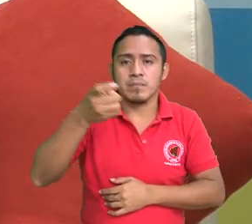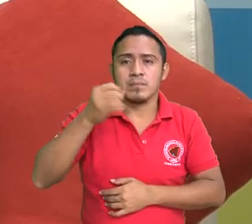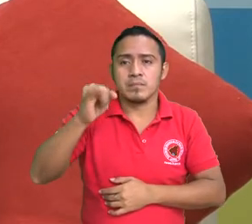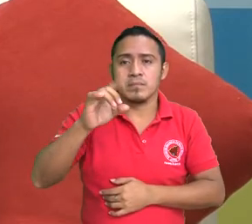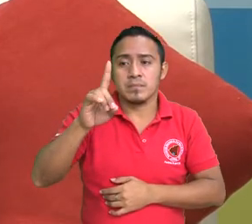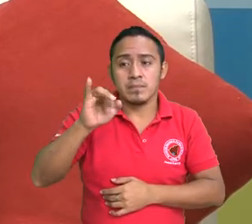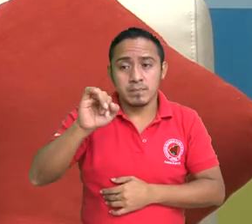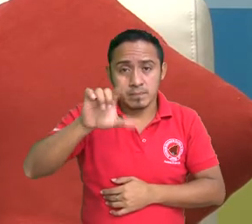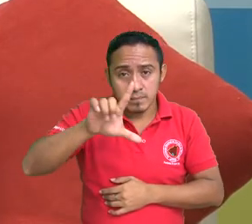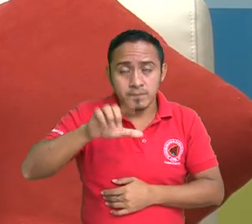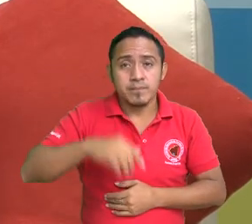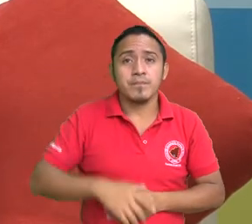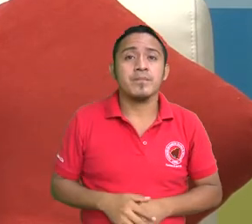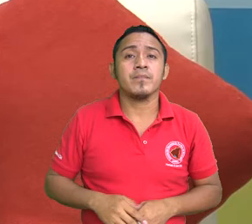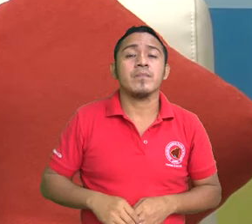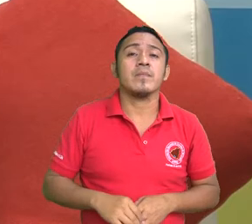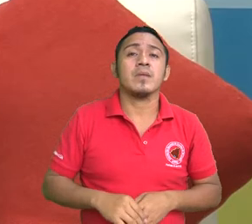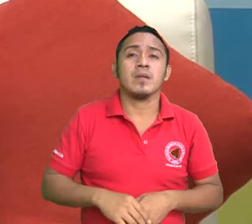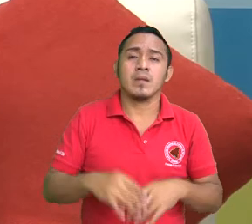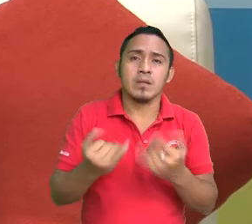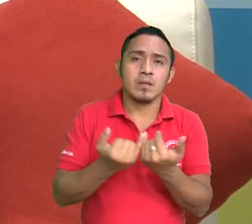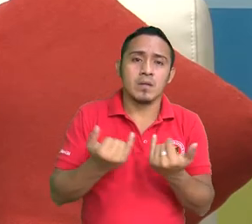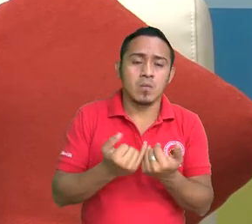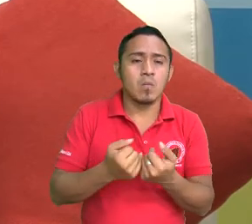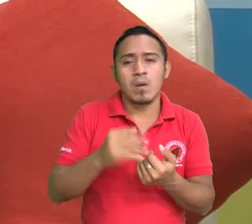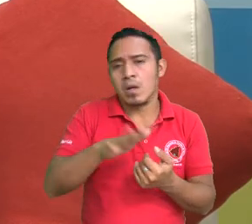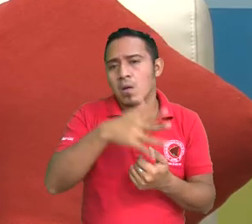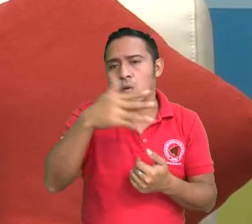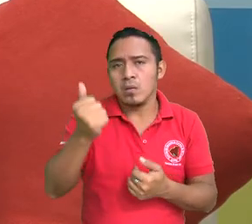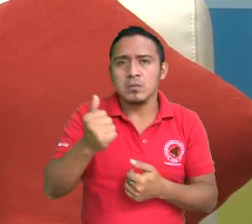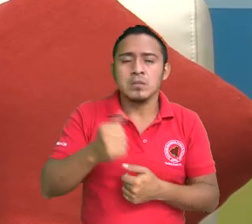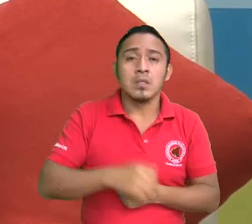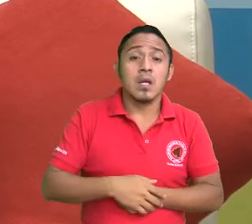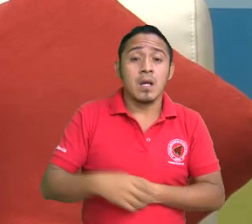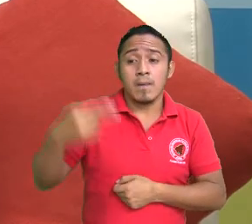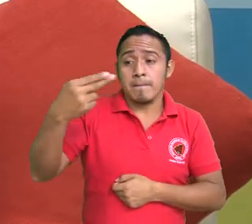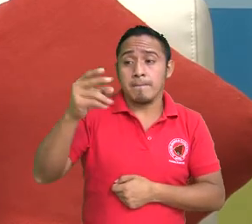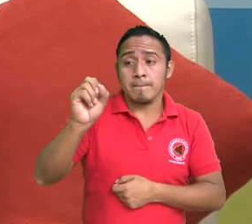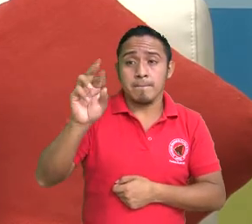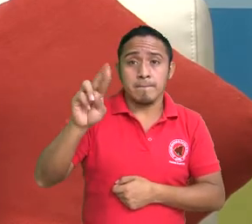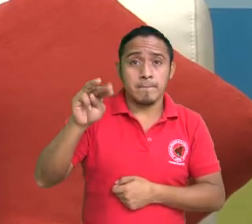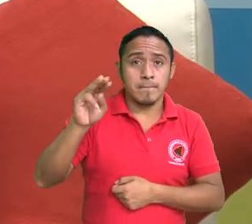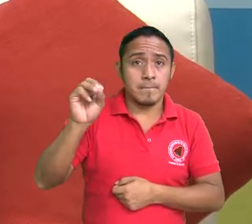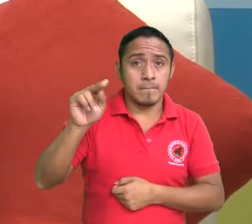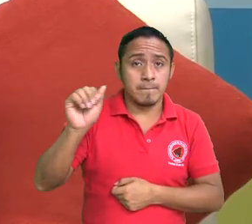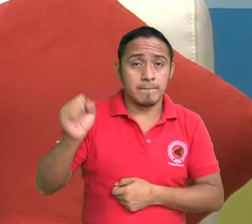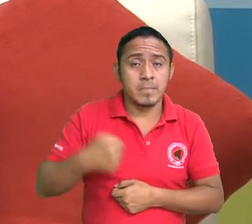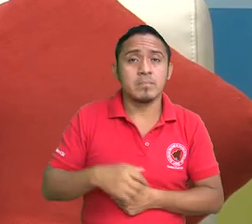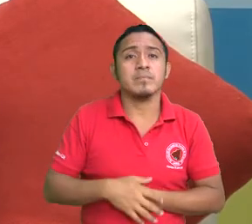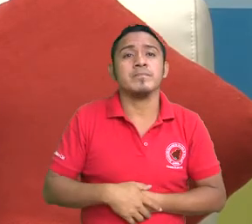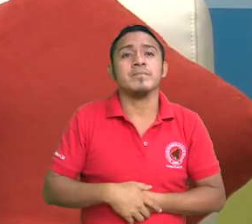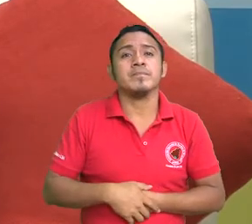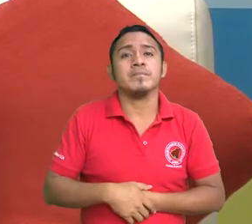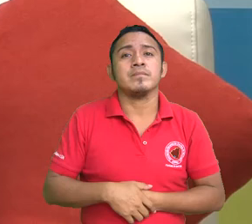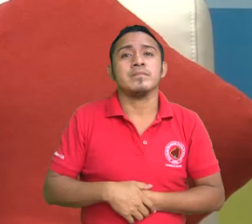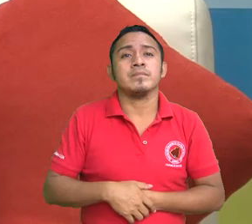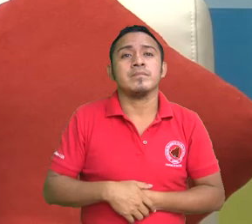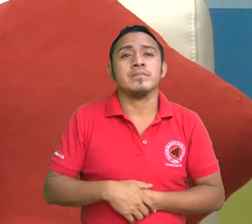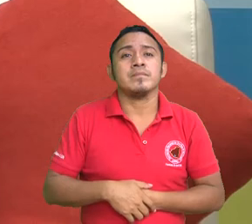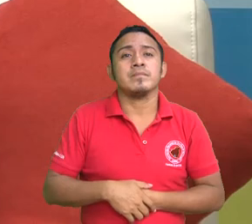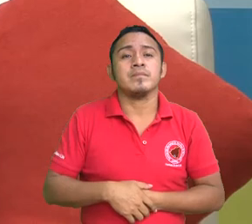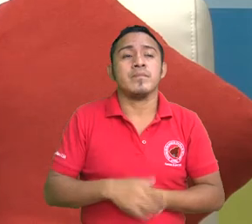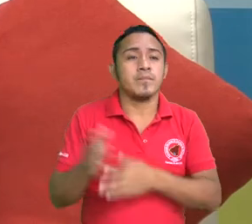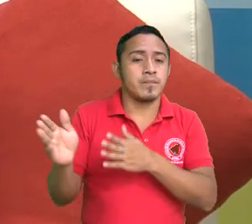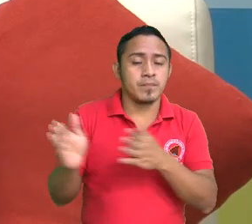estimula crecimiento, y también se pueden mandar hormonas antiandrogénicas. ¿Ves? Si es